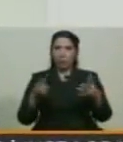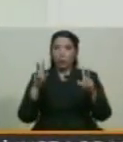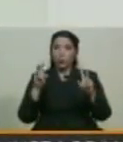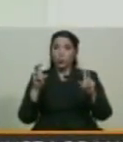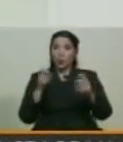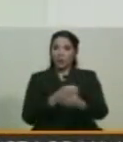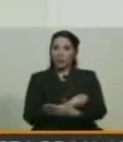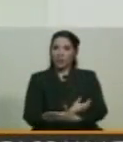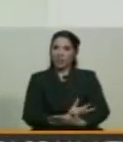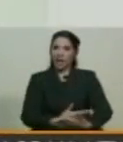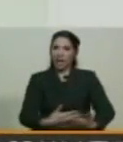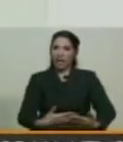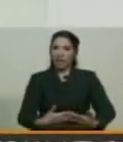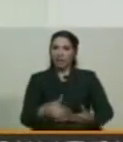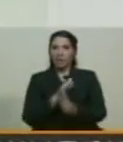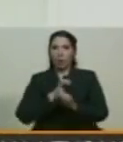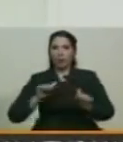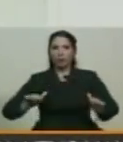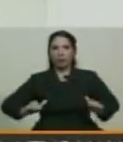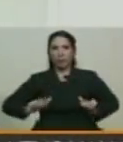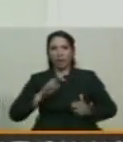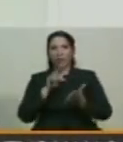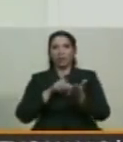Fuerza Armada Nacional Bolivariana,